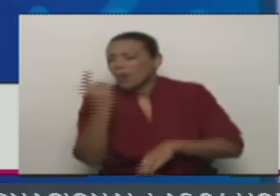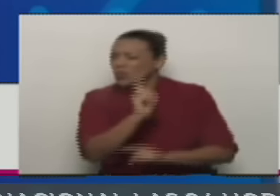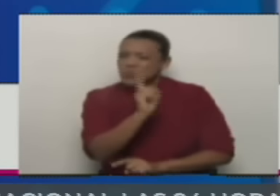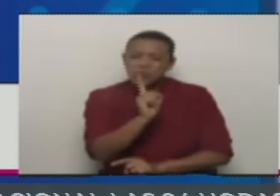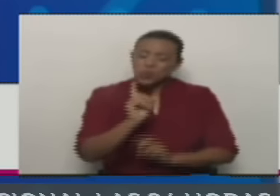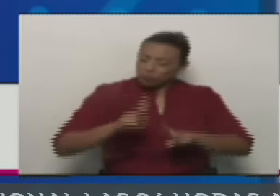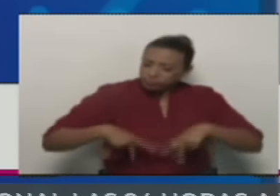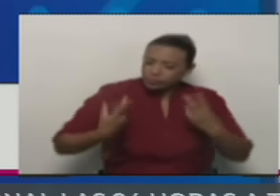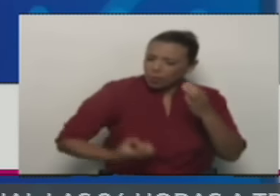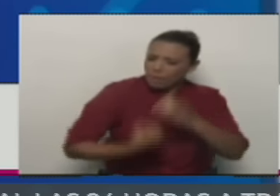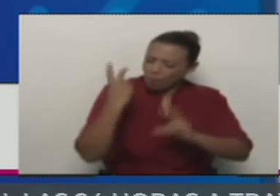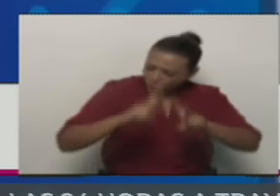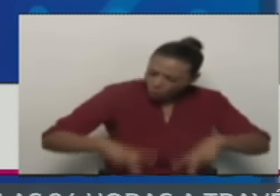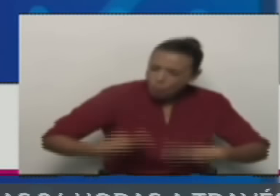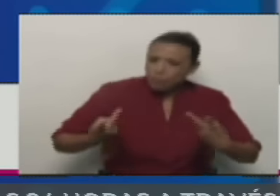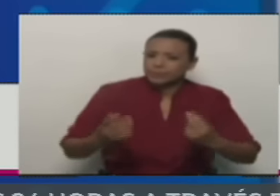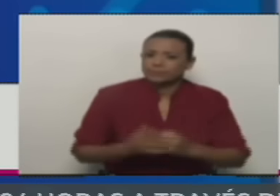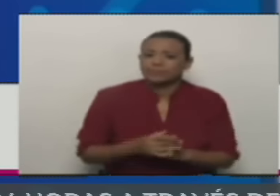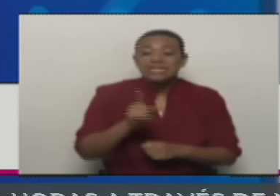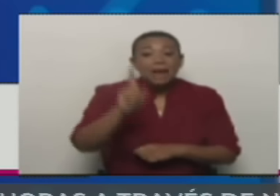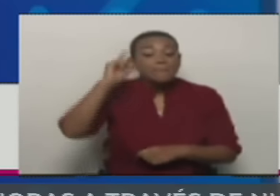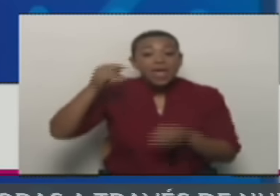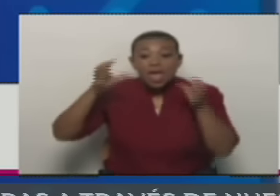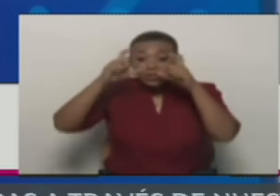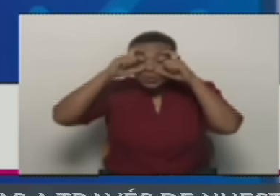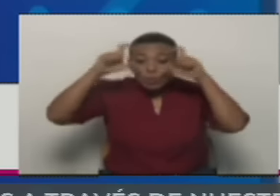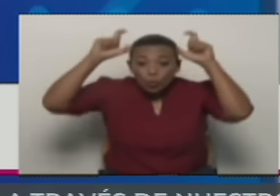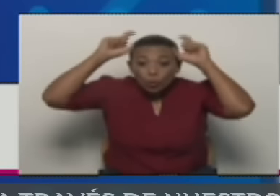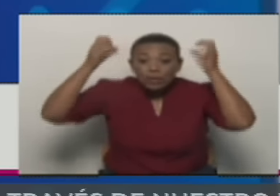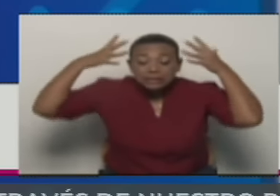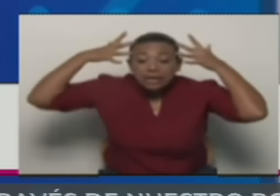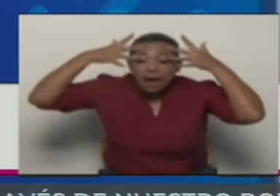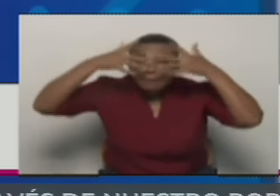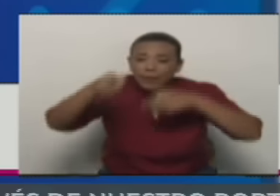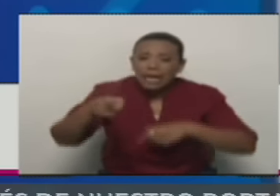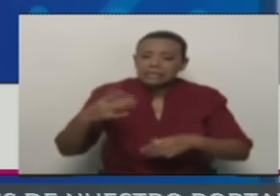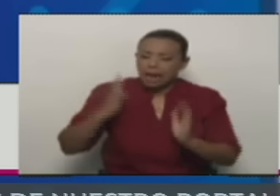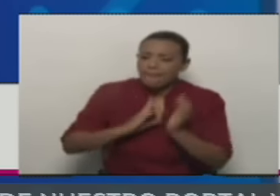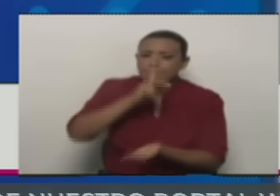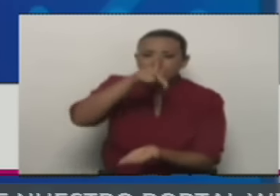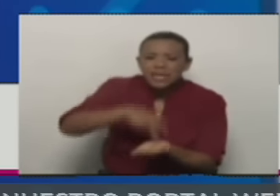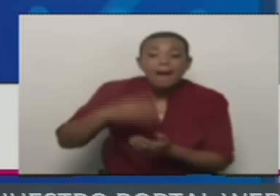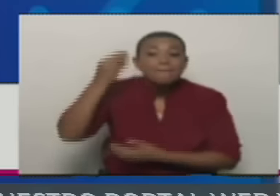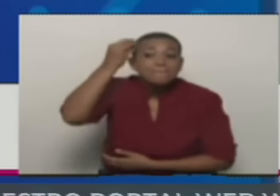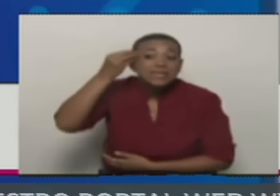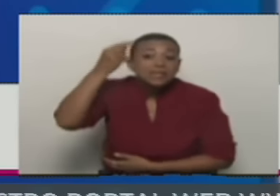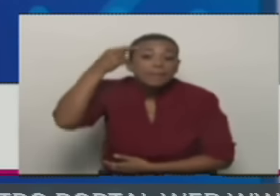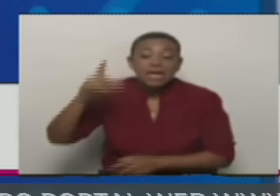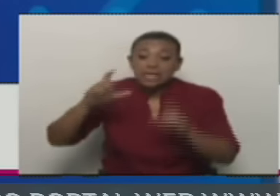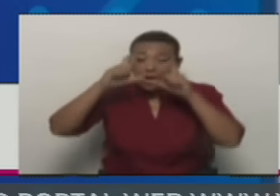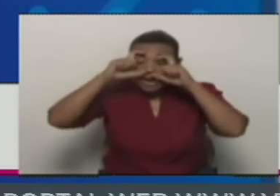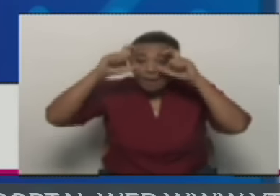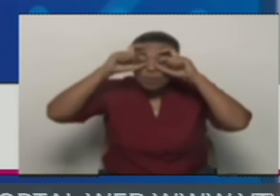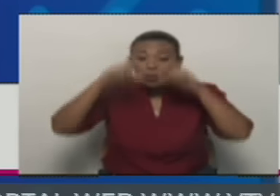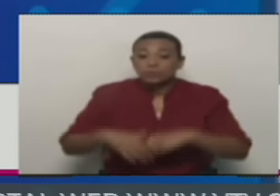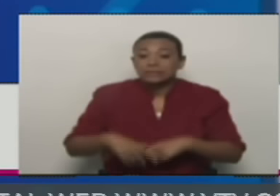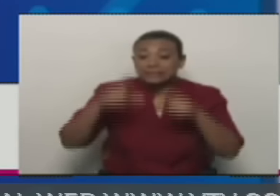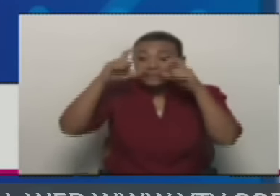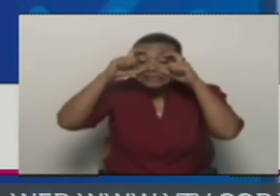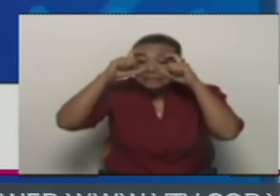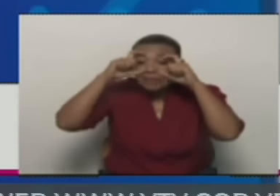espíritu profundo de Simón Rodríguez. Rescatemos la presencia del pensamiento de Simón Rodríguez en